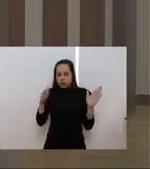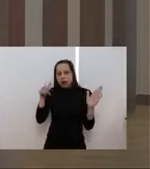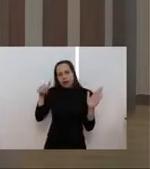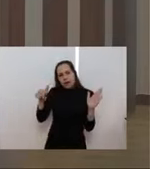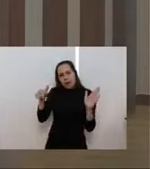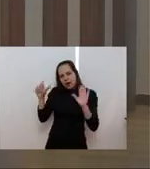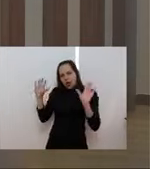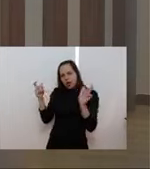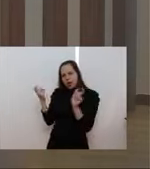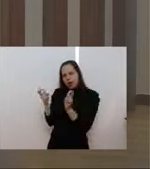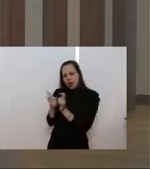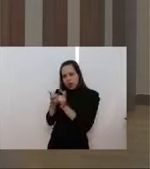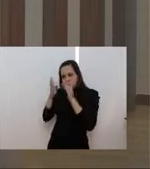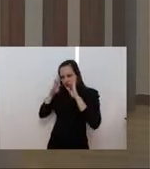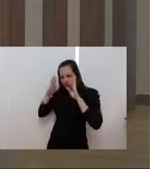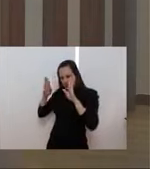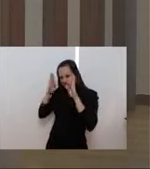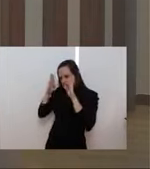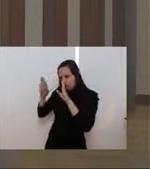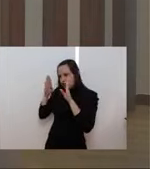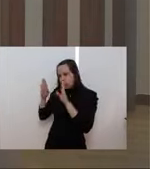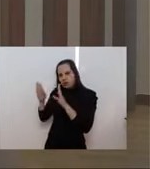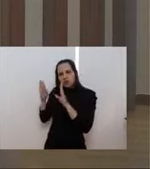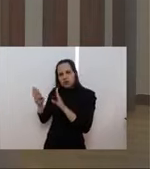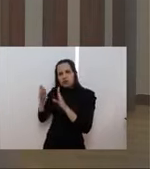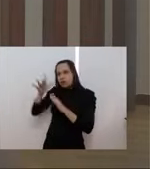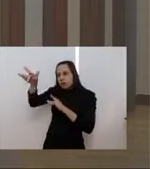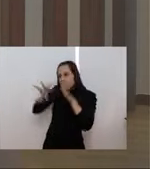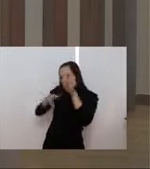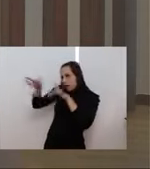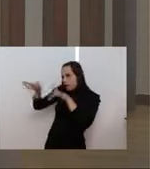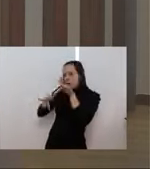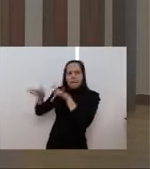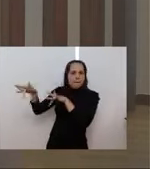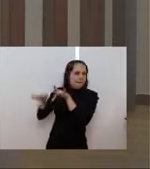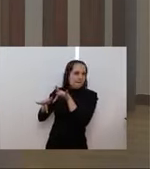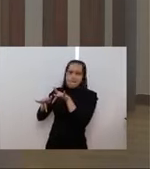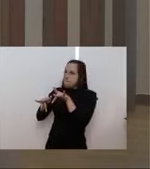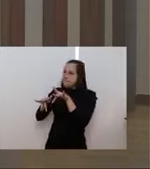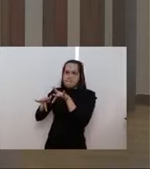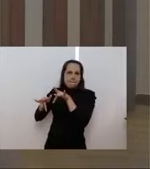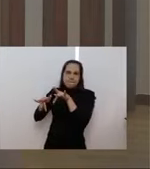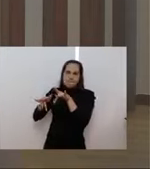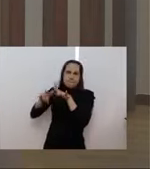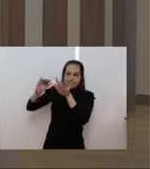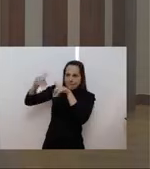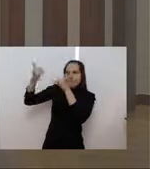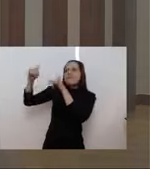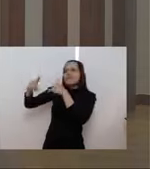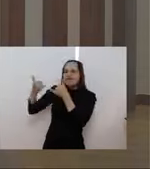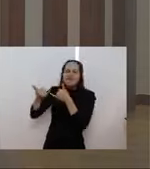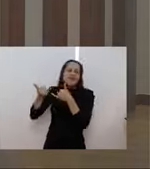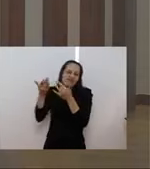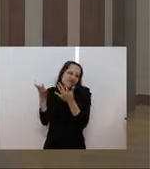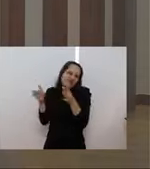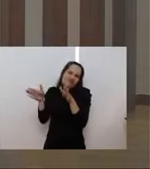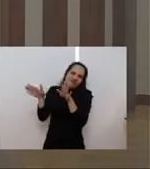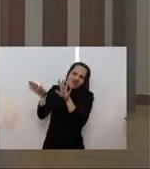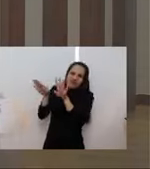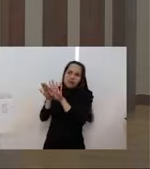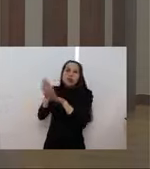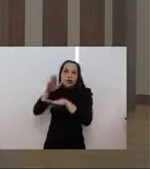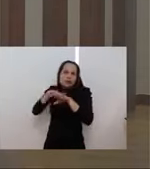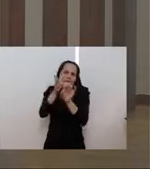la atención de los pacientes en presencialidad el cierre al que nos vimos obligados por por la